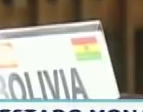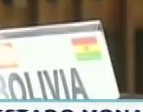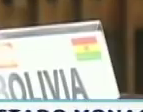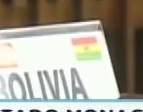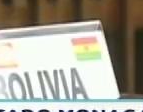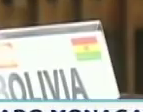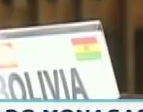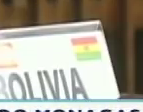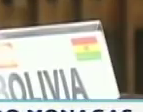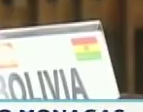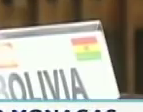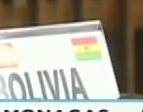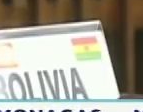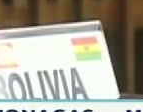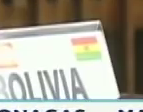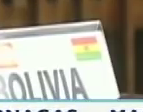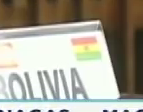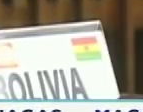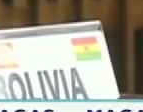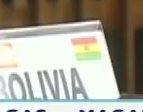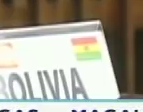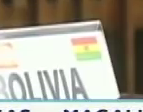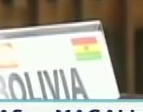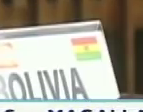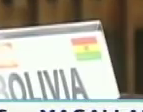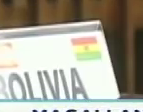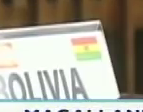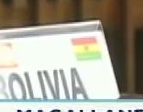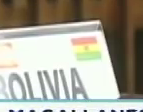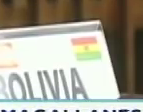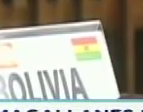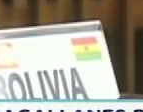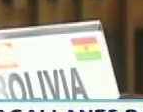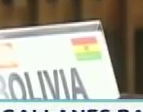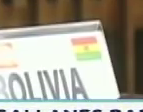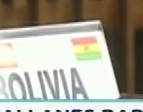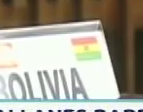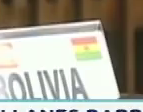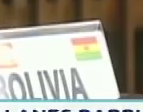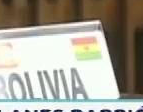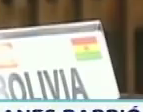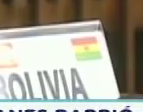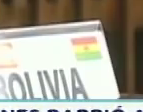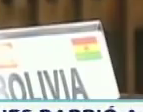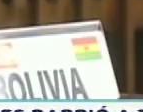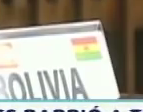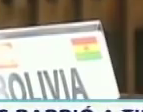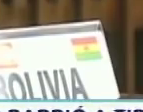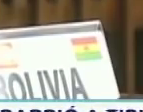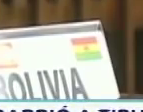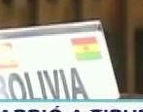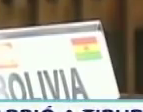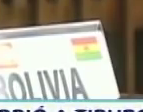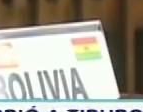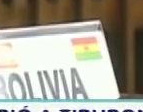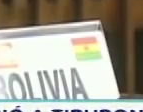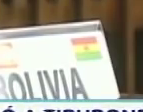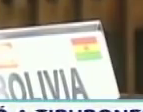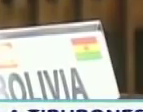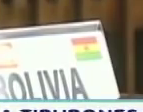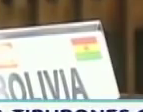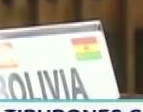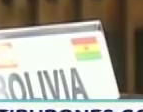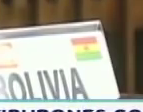Lo más importante en nuestra experiencia es cómo garantizar la paz con justicia social. Esa es una